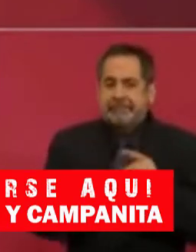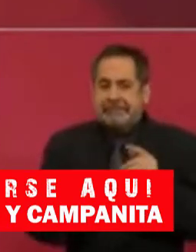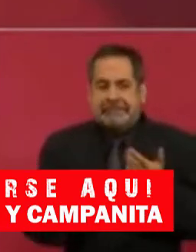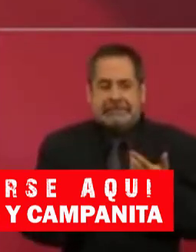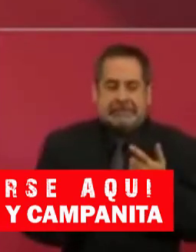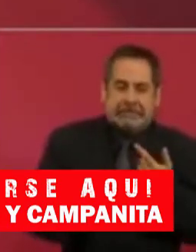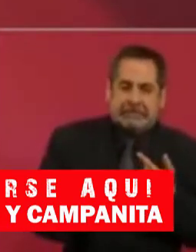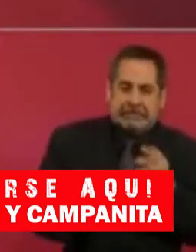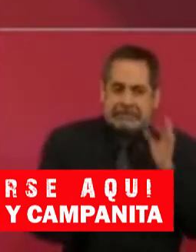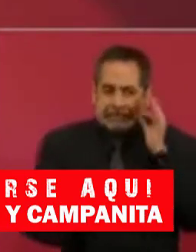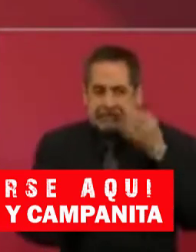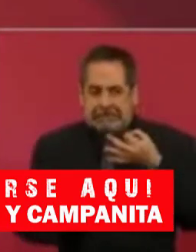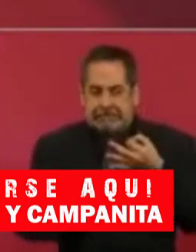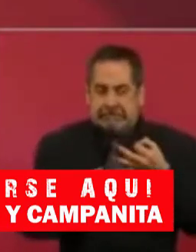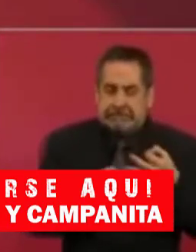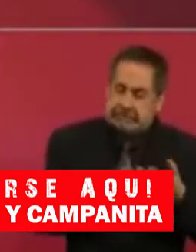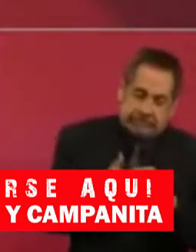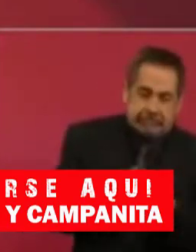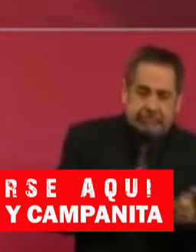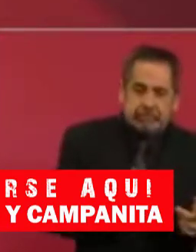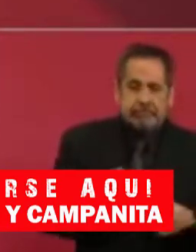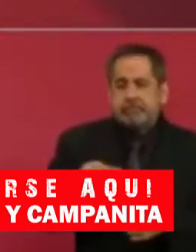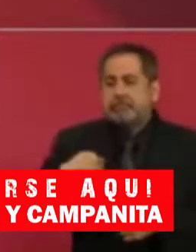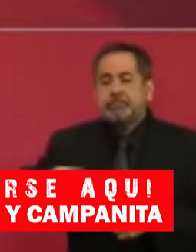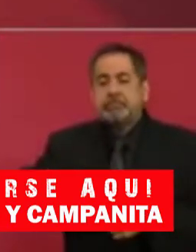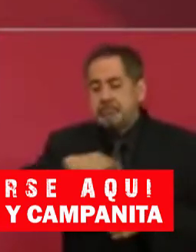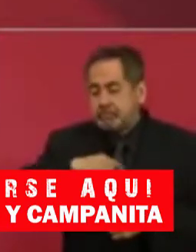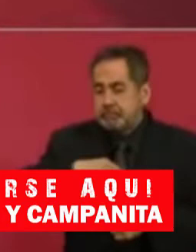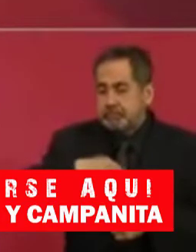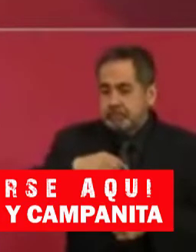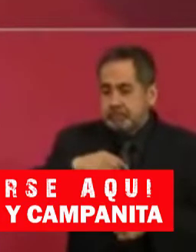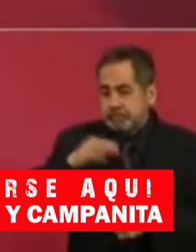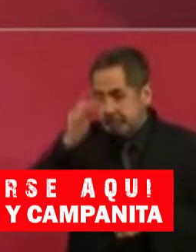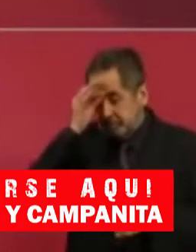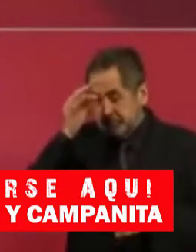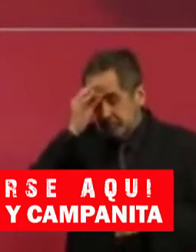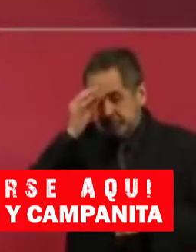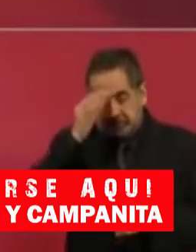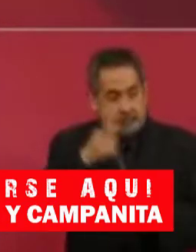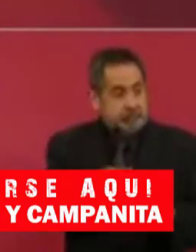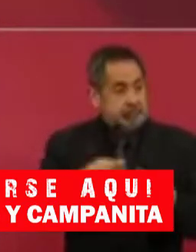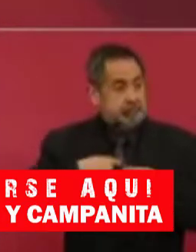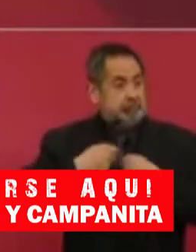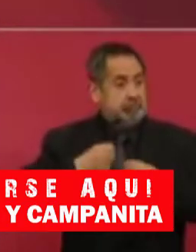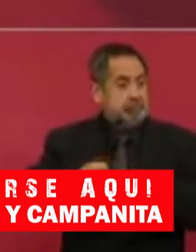no hay principios, el poder atonta a los inteligentes y a los tontos los vuelve locos.